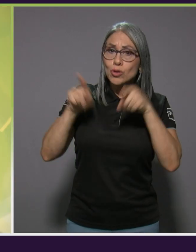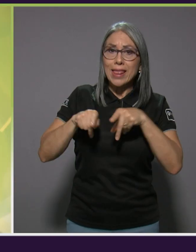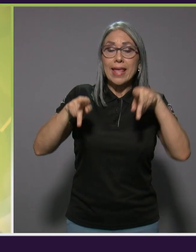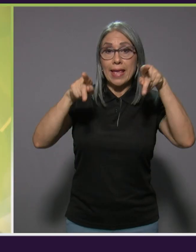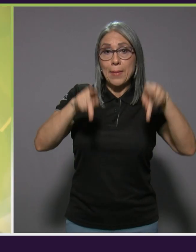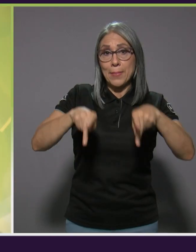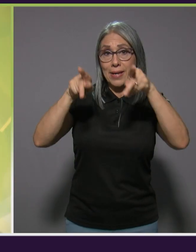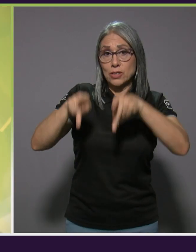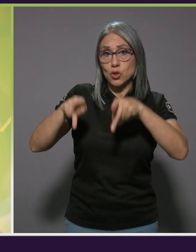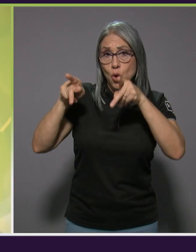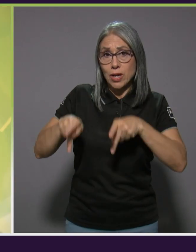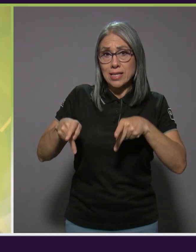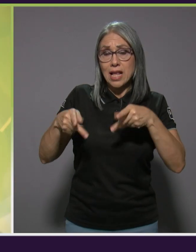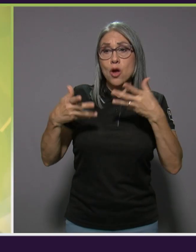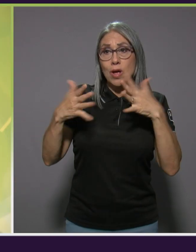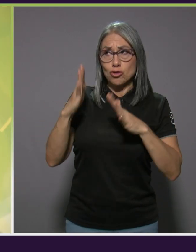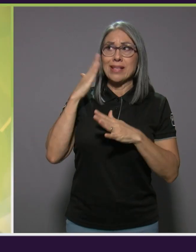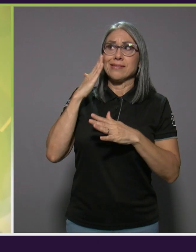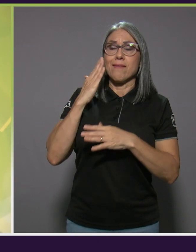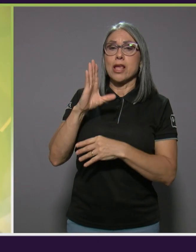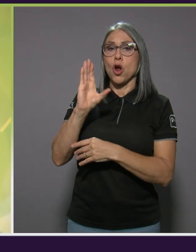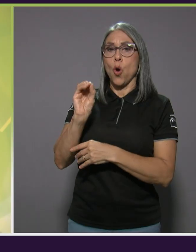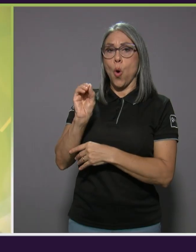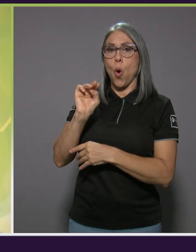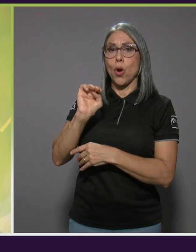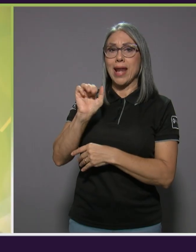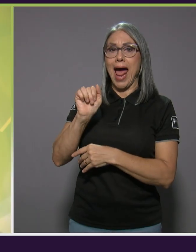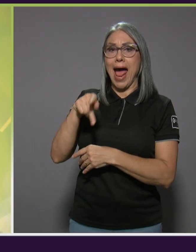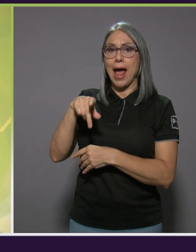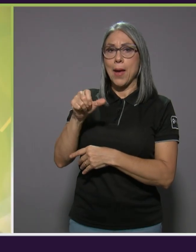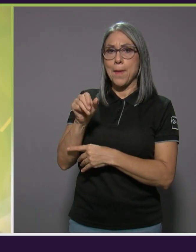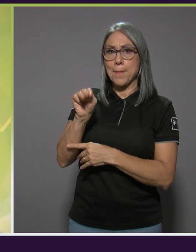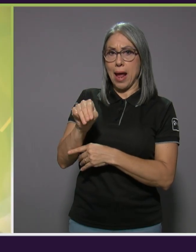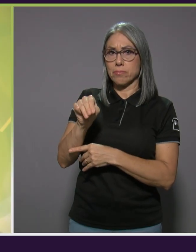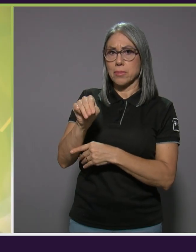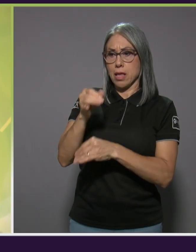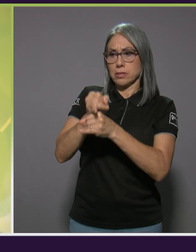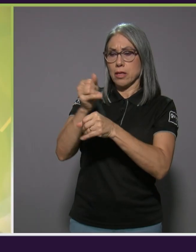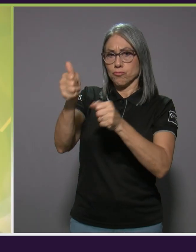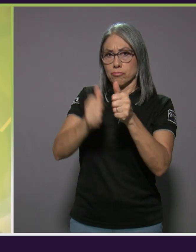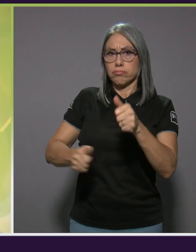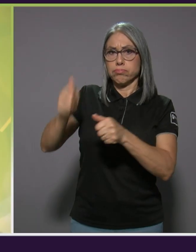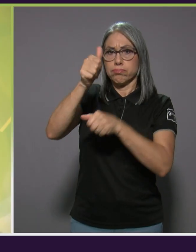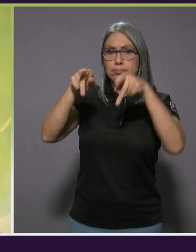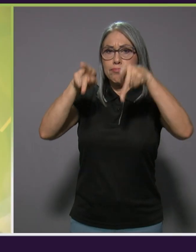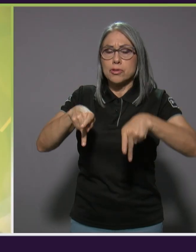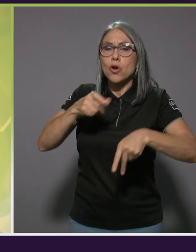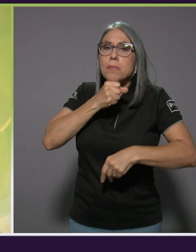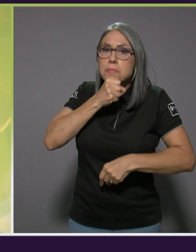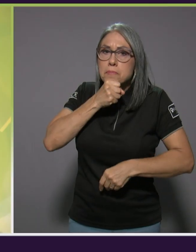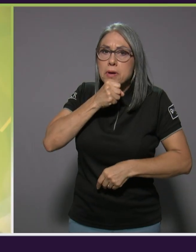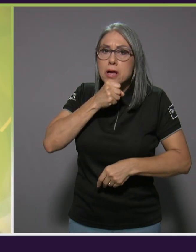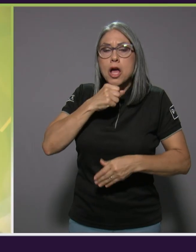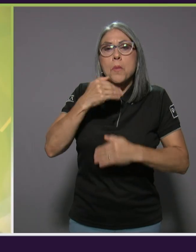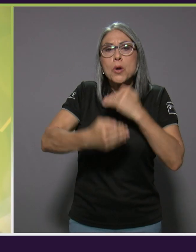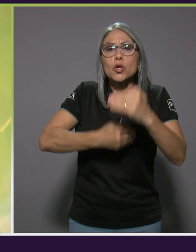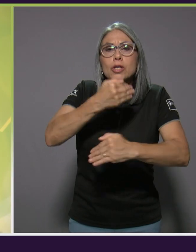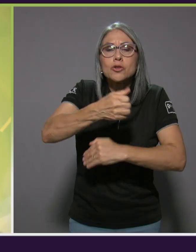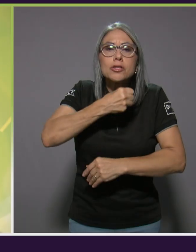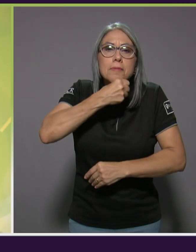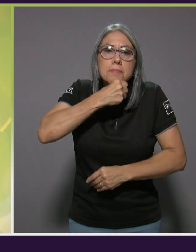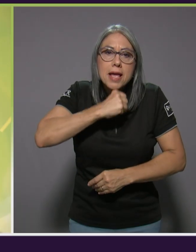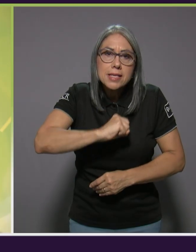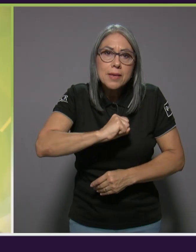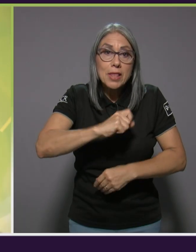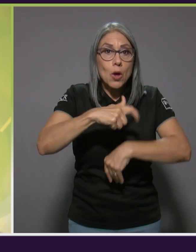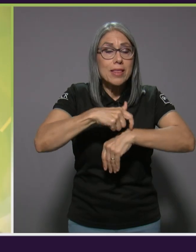personas, al conocer a CONAPAM como el ente rector en el tema de las personas adultas mayores y de los procesos de envejecimiento y de la etapa